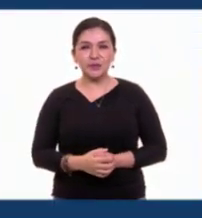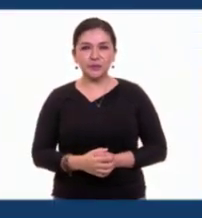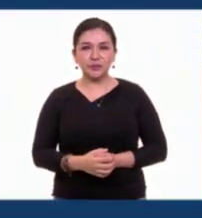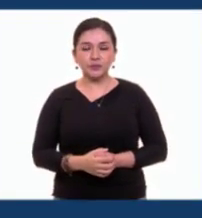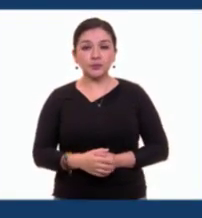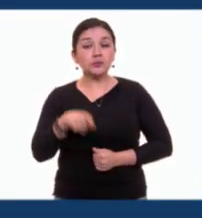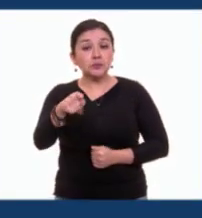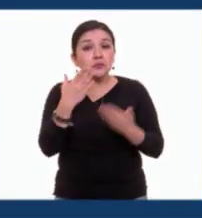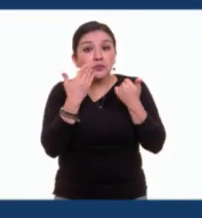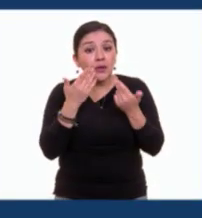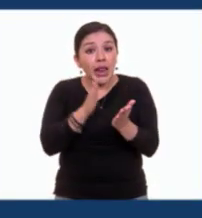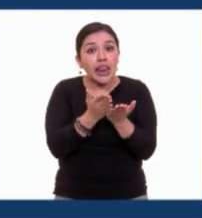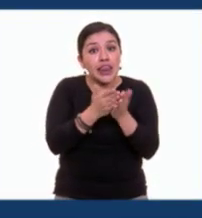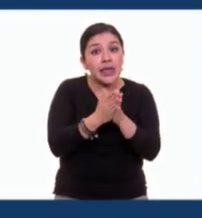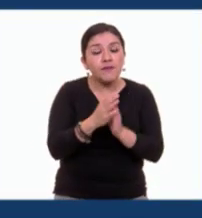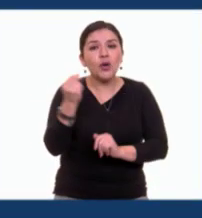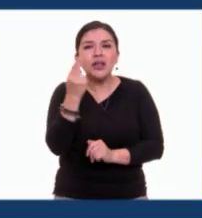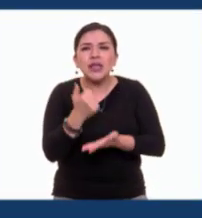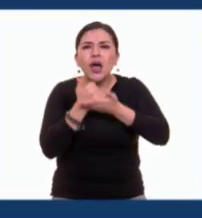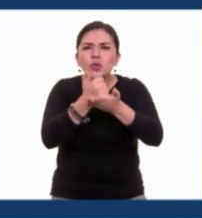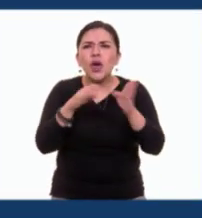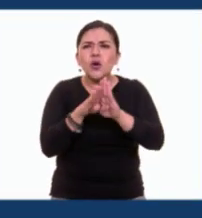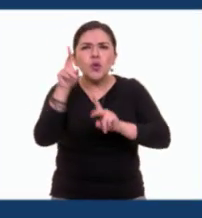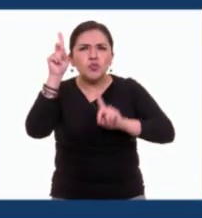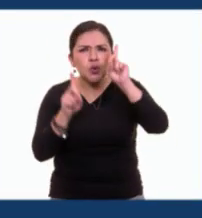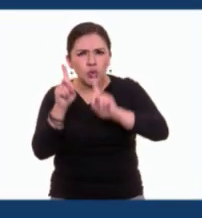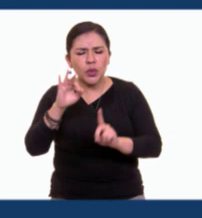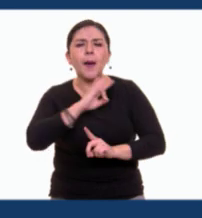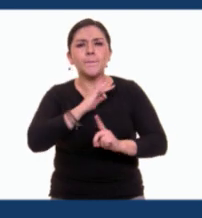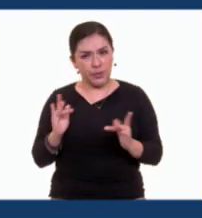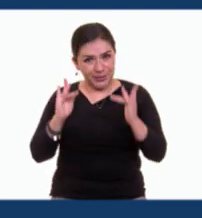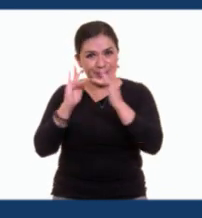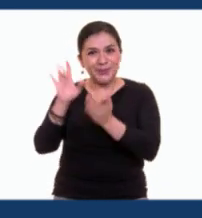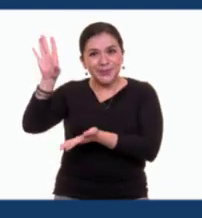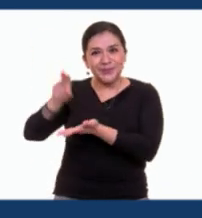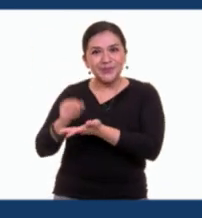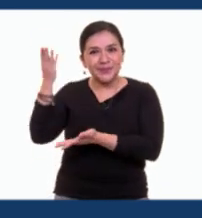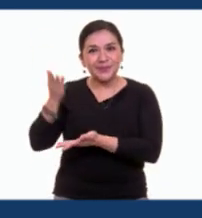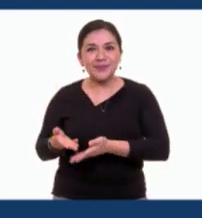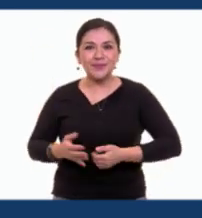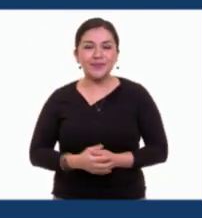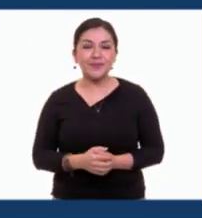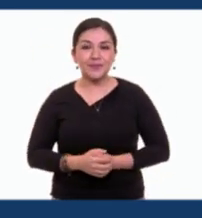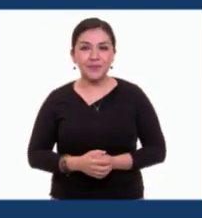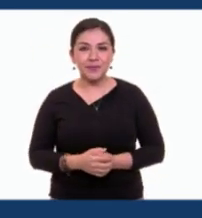Si no tienes el libro de texto o necesitas ayuda para responder las preguntas, contáctanos.